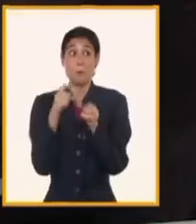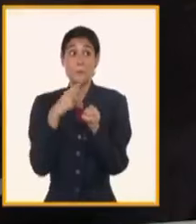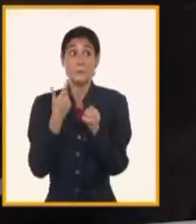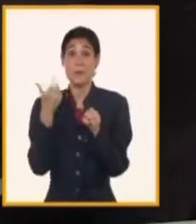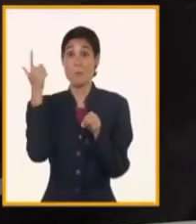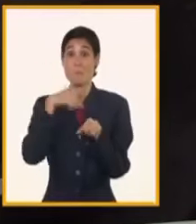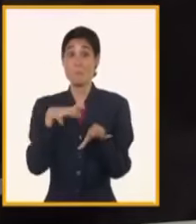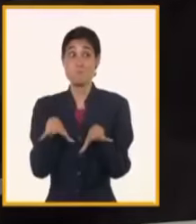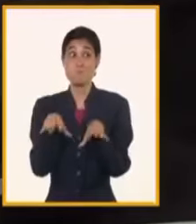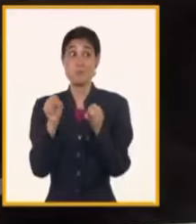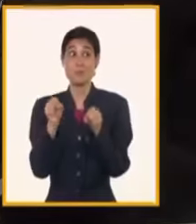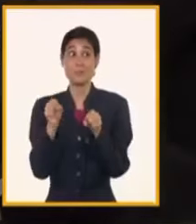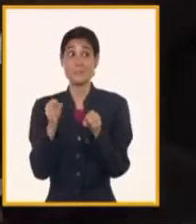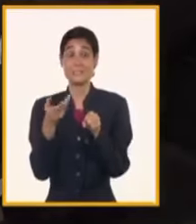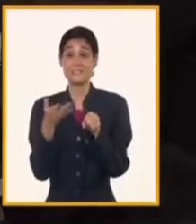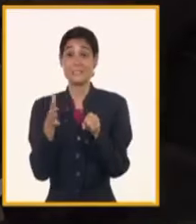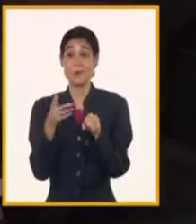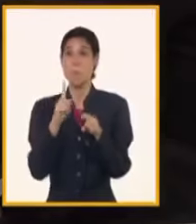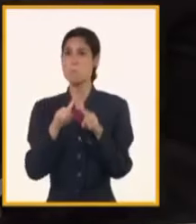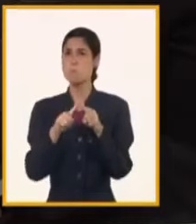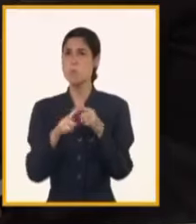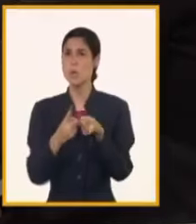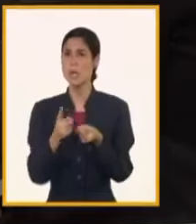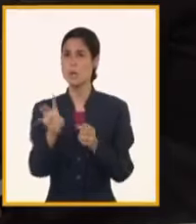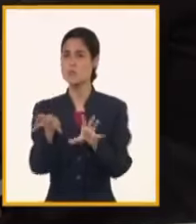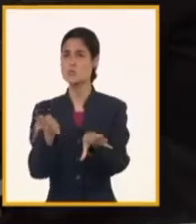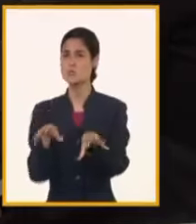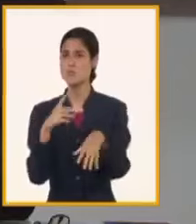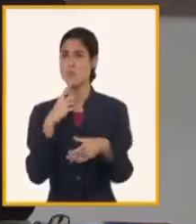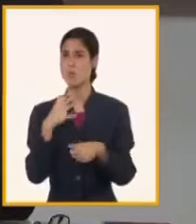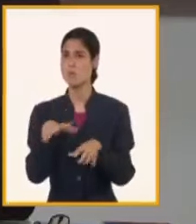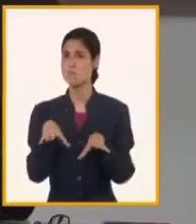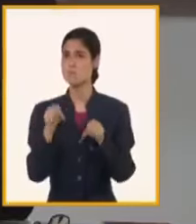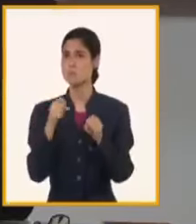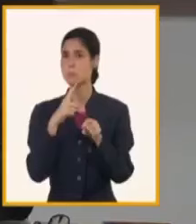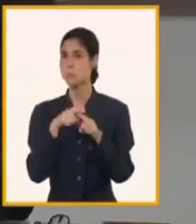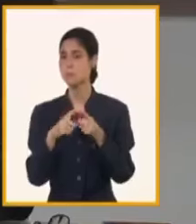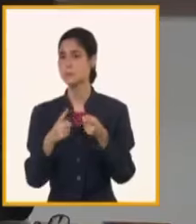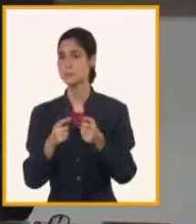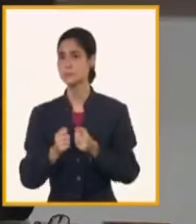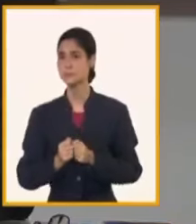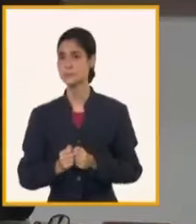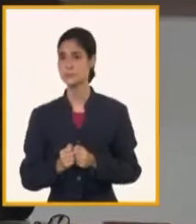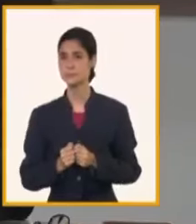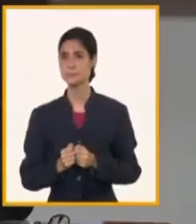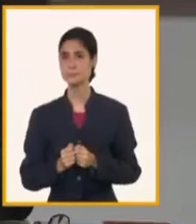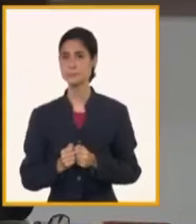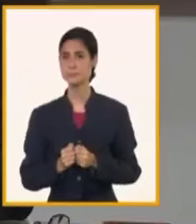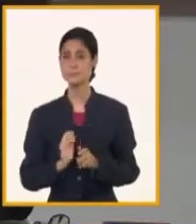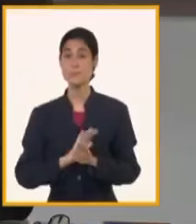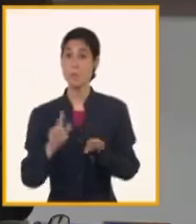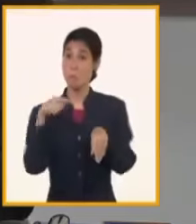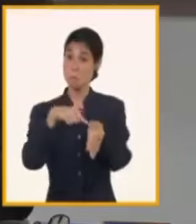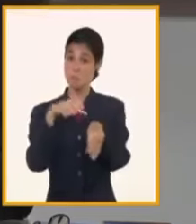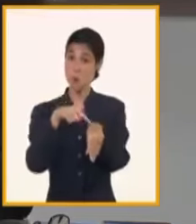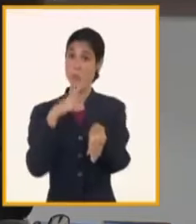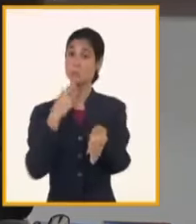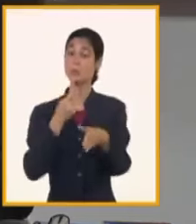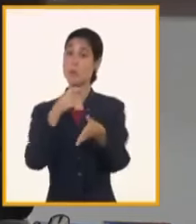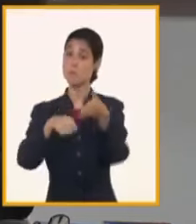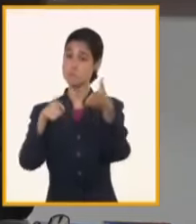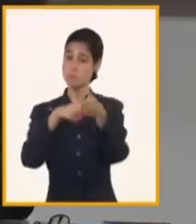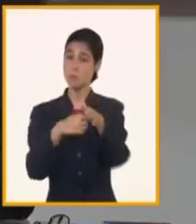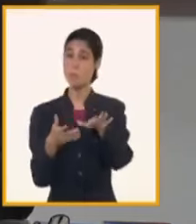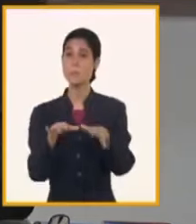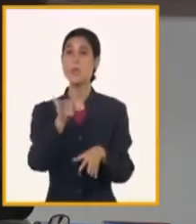qué por qué puede pasar eso a ver eh Ahora mismo en este en este mismo momento estamos planificando esos 600 mw